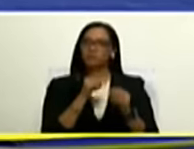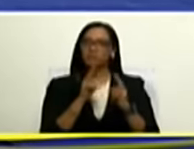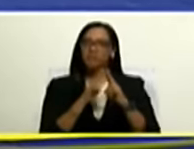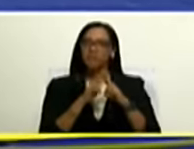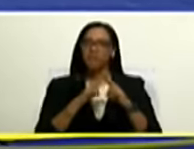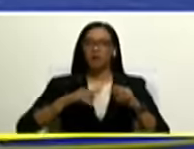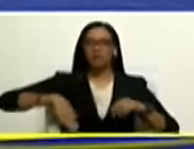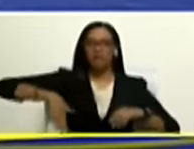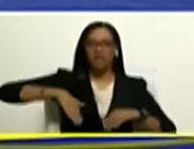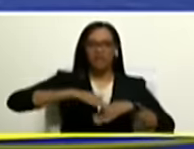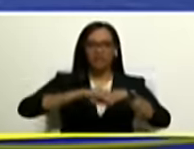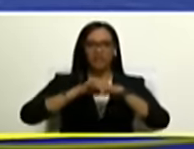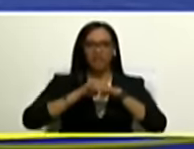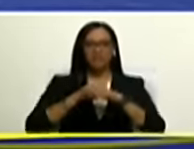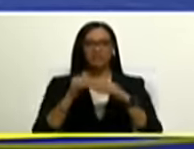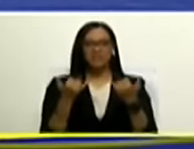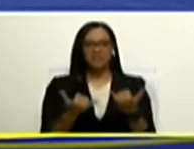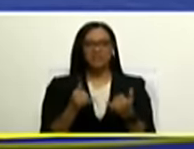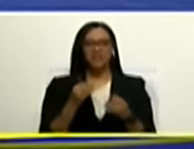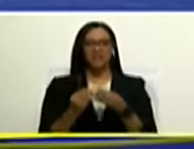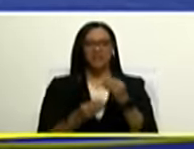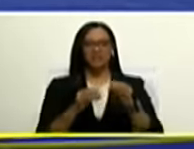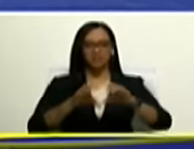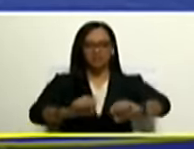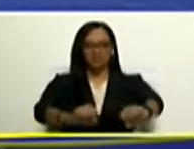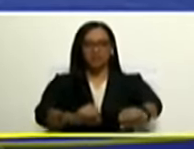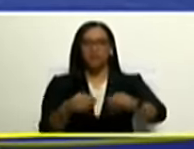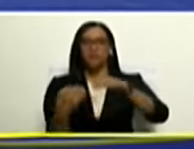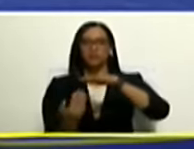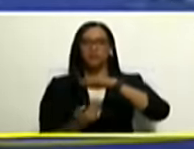venían poniendo sus bases